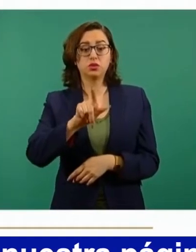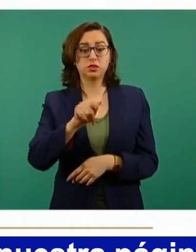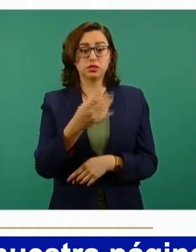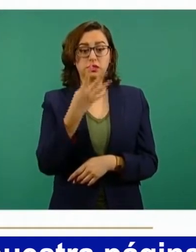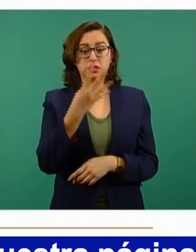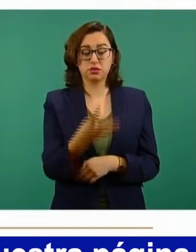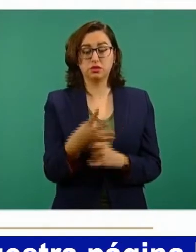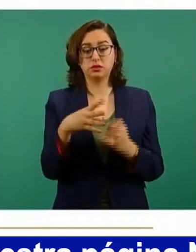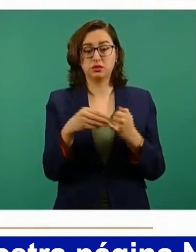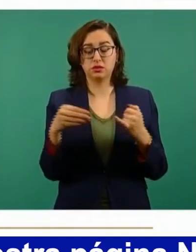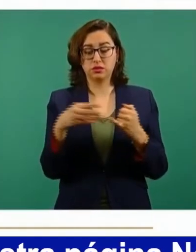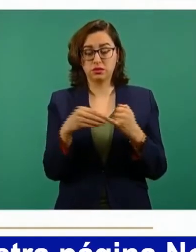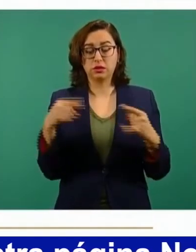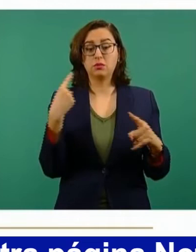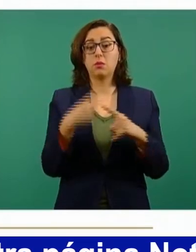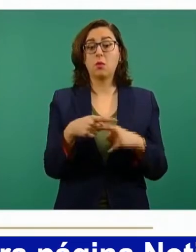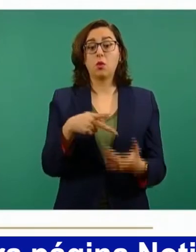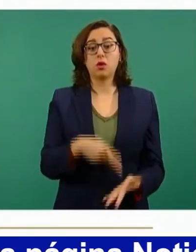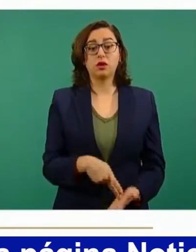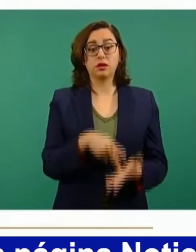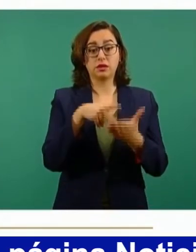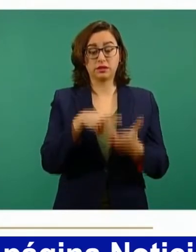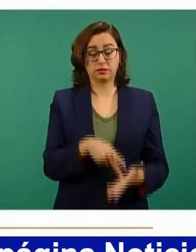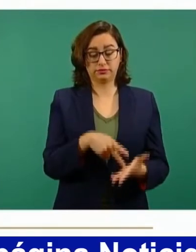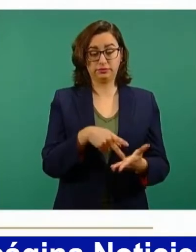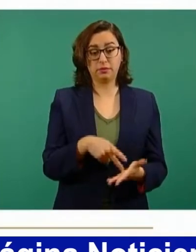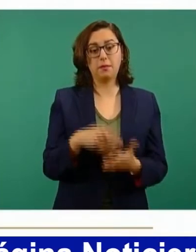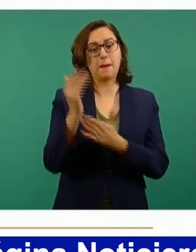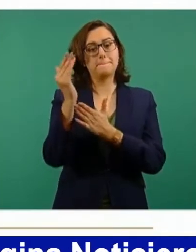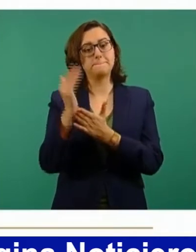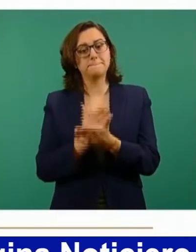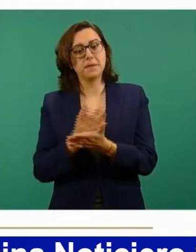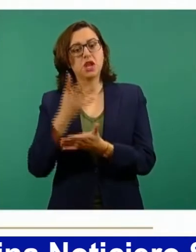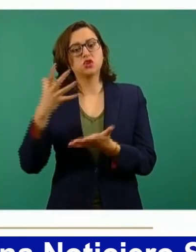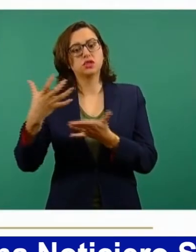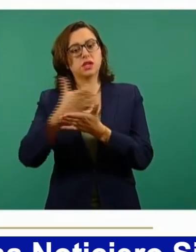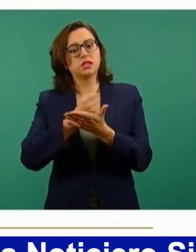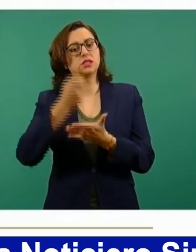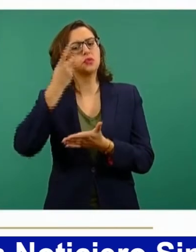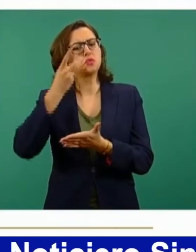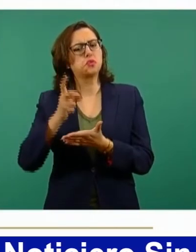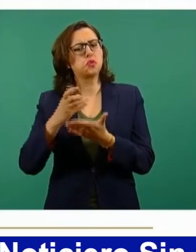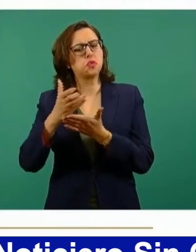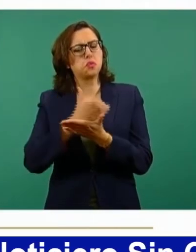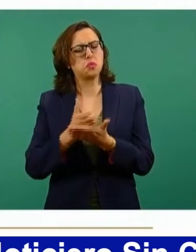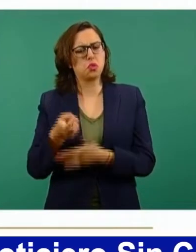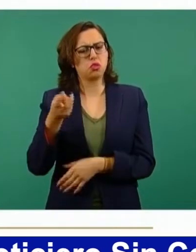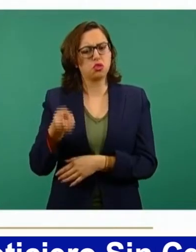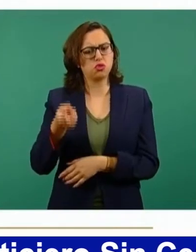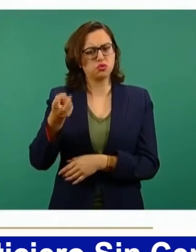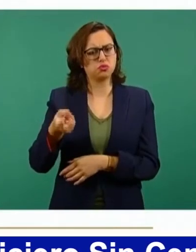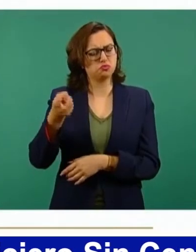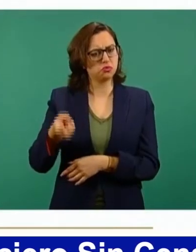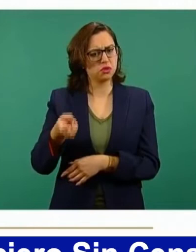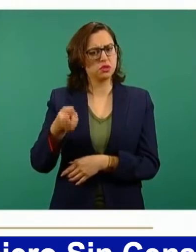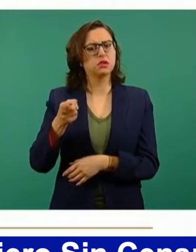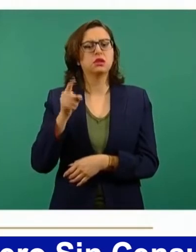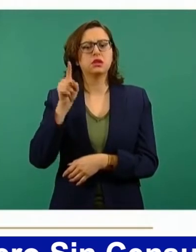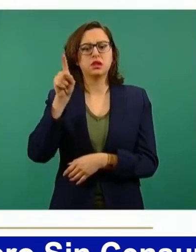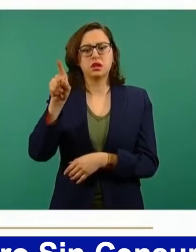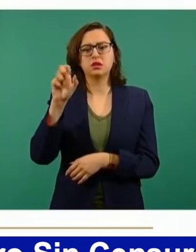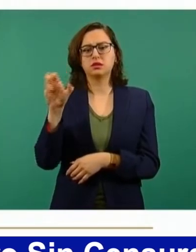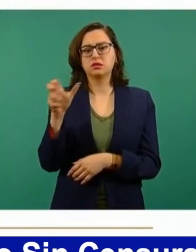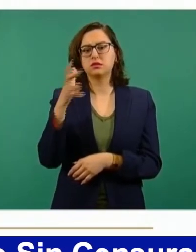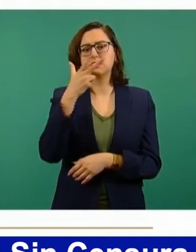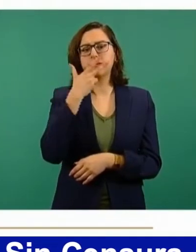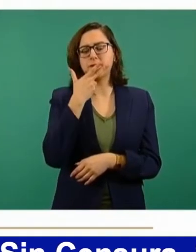74 centavos por kilo. El indicador de ganancia más bajo, con un margen de 2 pesos con 32 centavos, lo tuvo Servigas